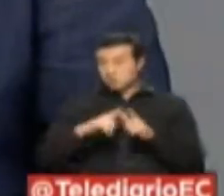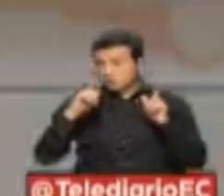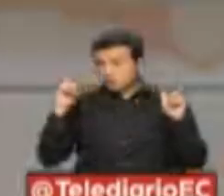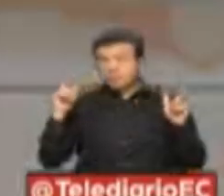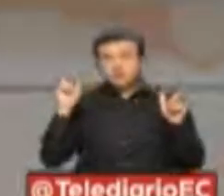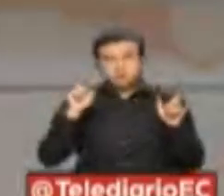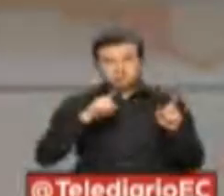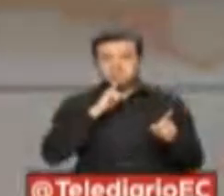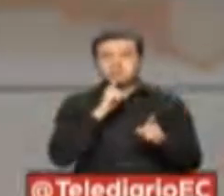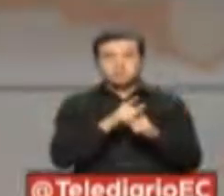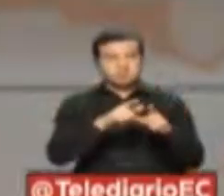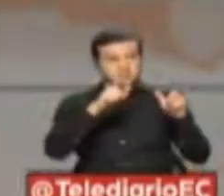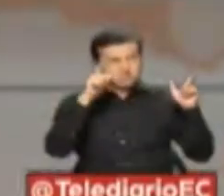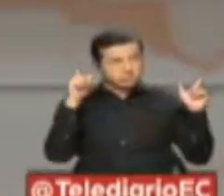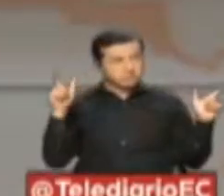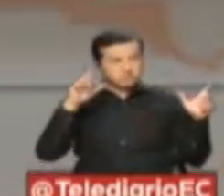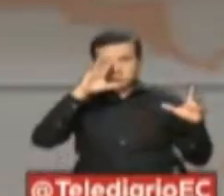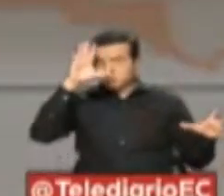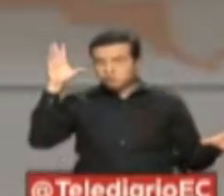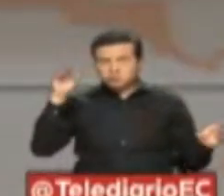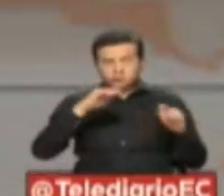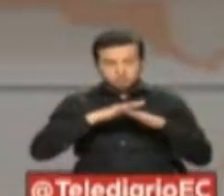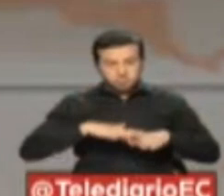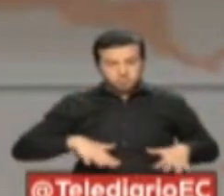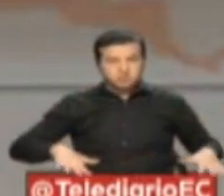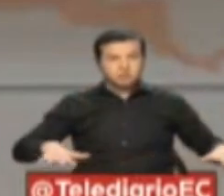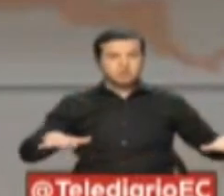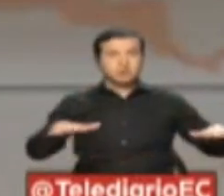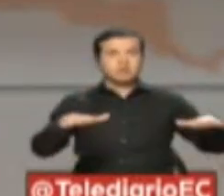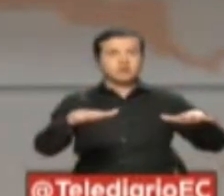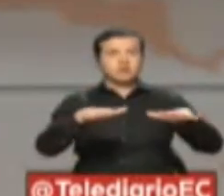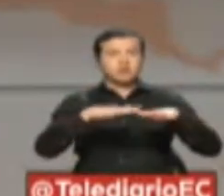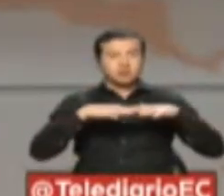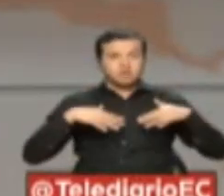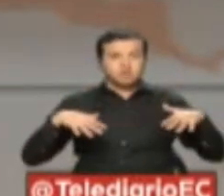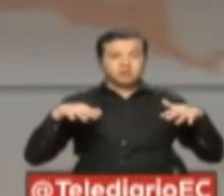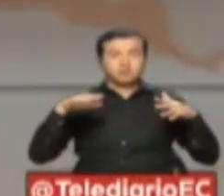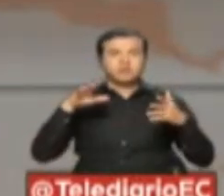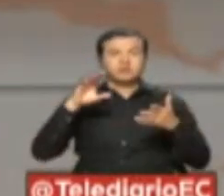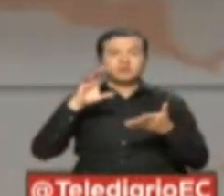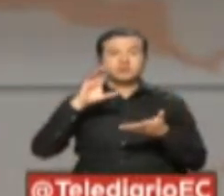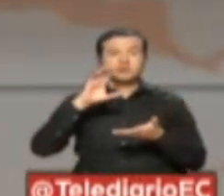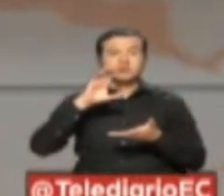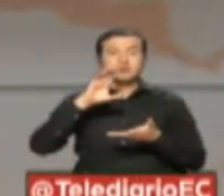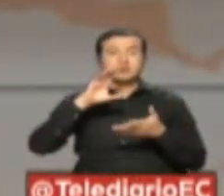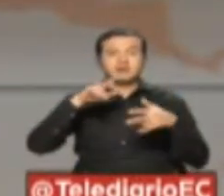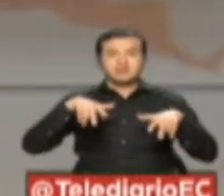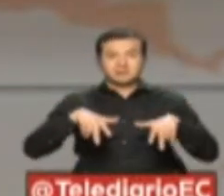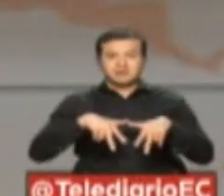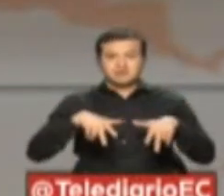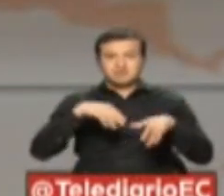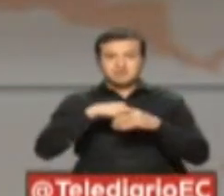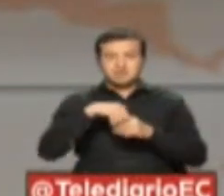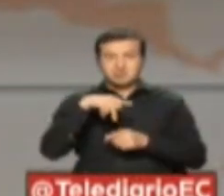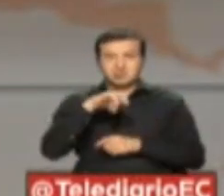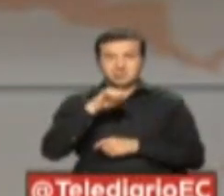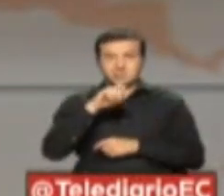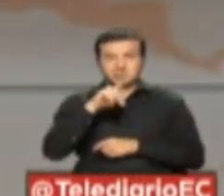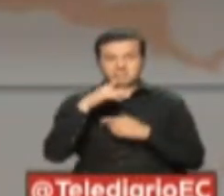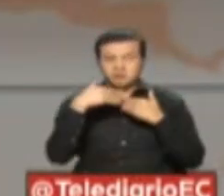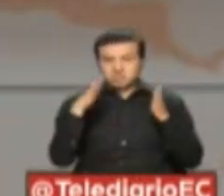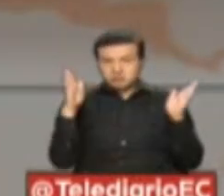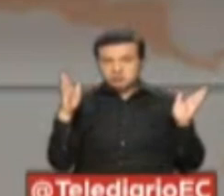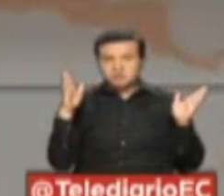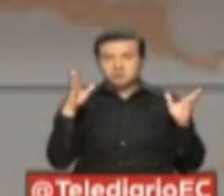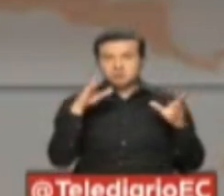exitismo en grande vamos a usar todo el lugar de centro de exposiciones quito capeipi nos abrió su puerta